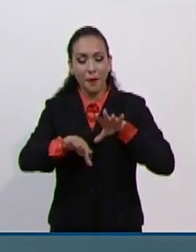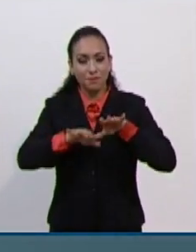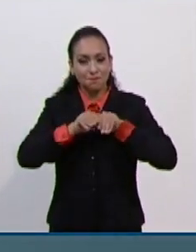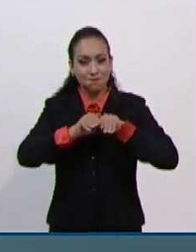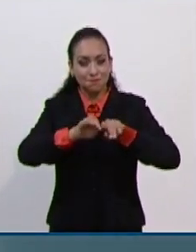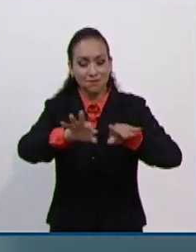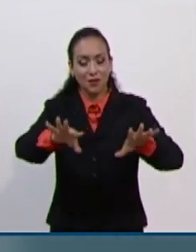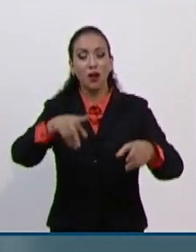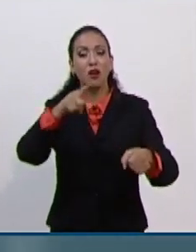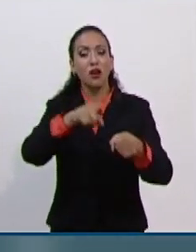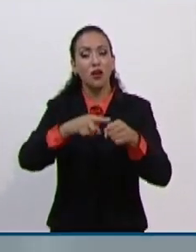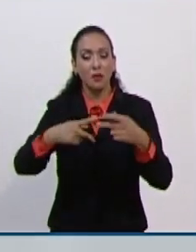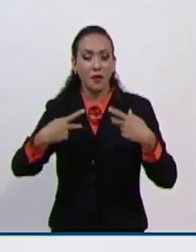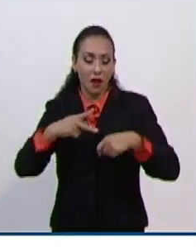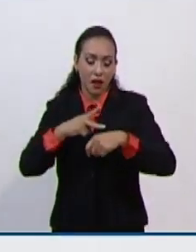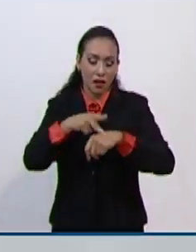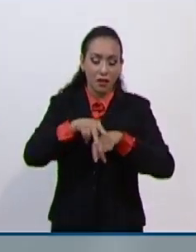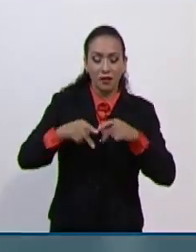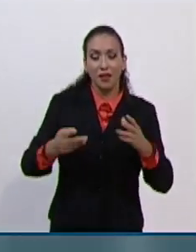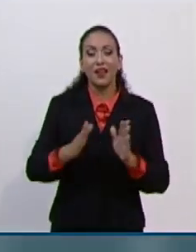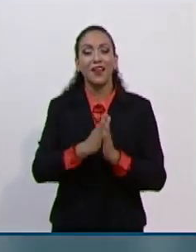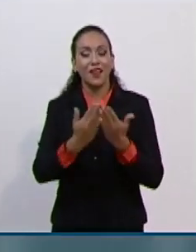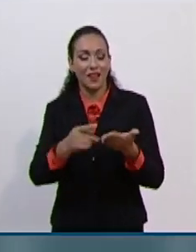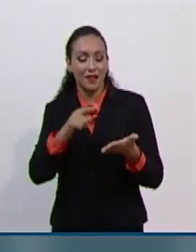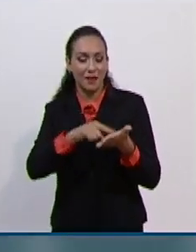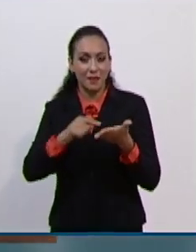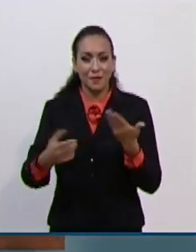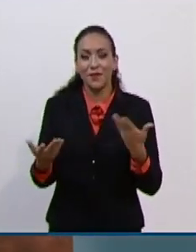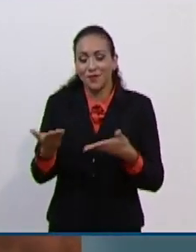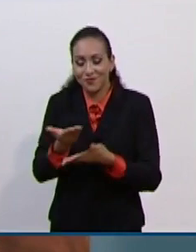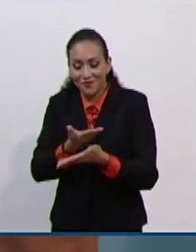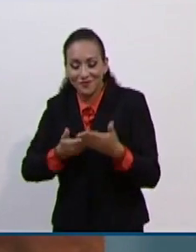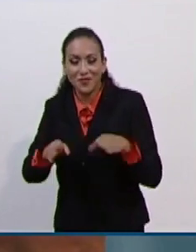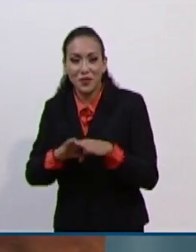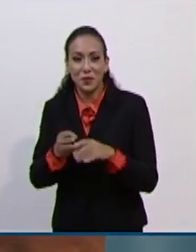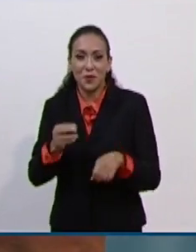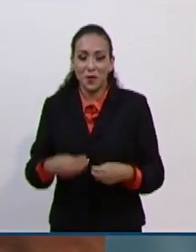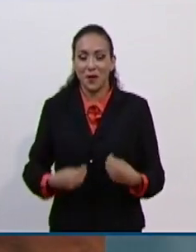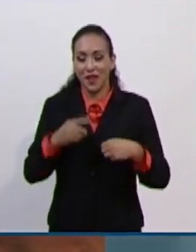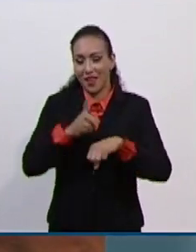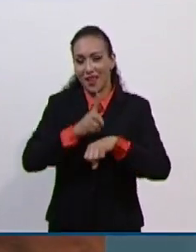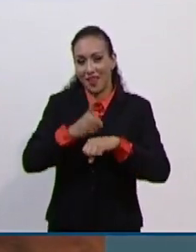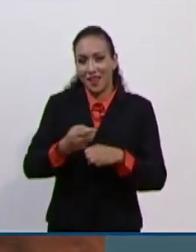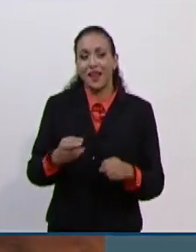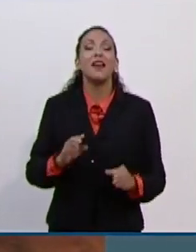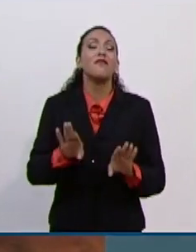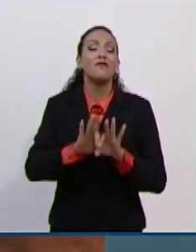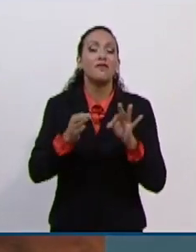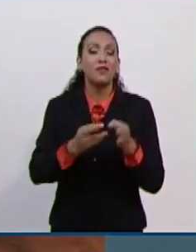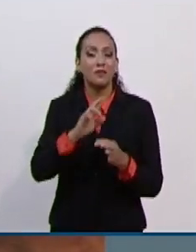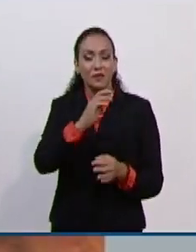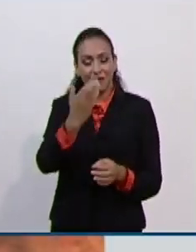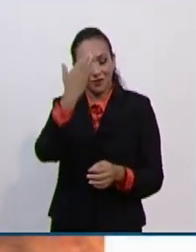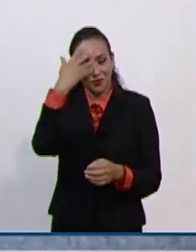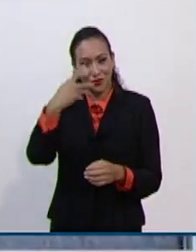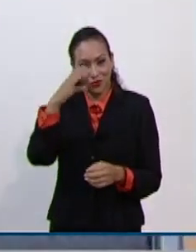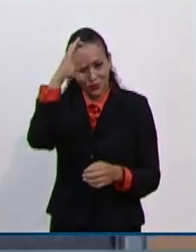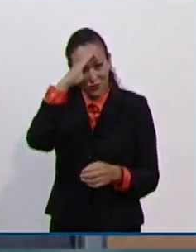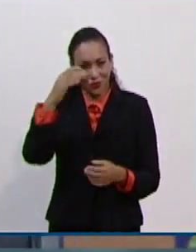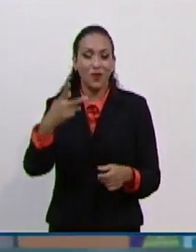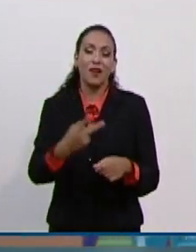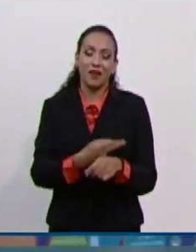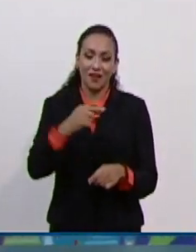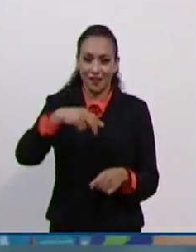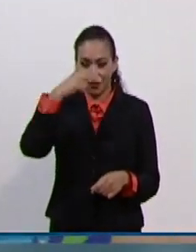los colores y elementos con los que interactúan en su vida diaria, como una manera de reconocer su cultura e influencia en nuestro país.